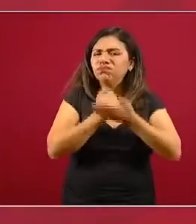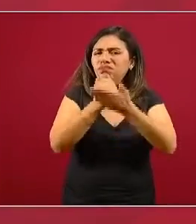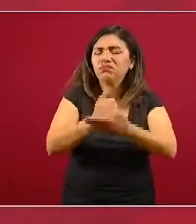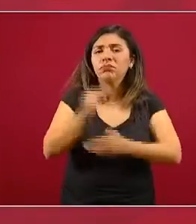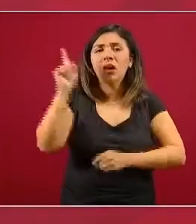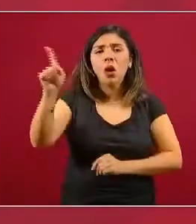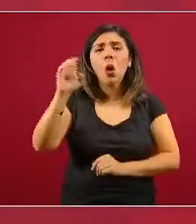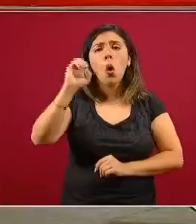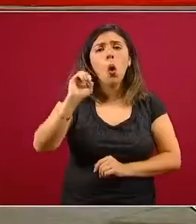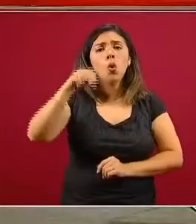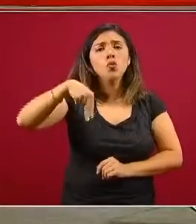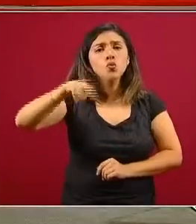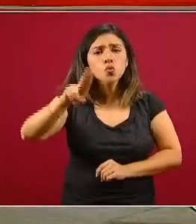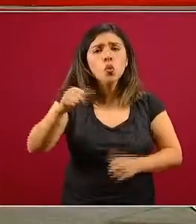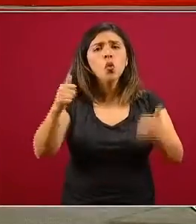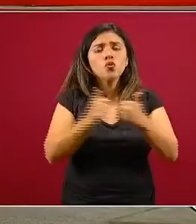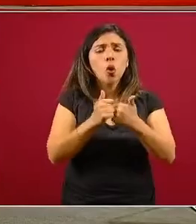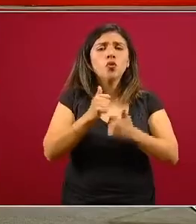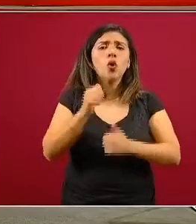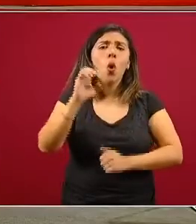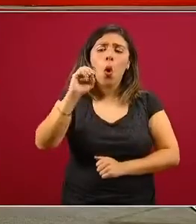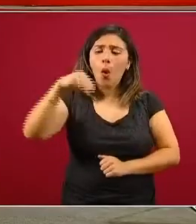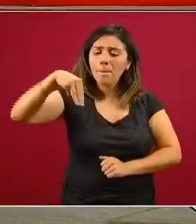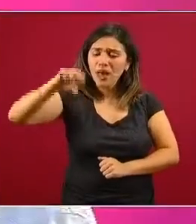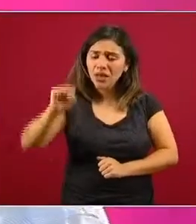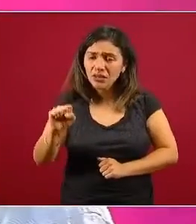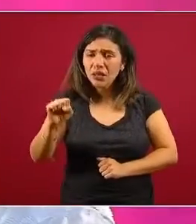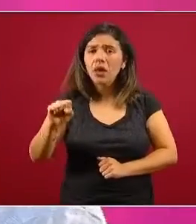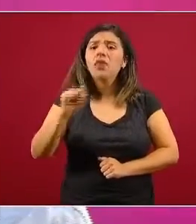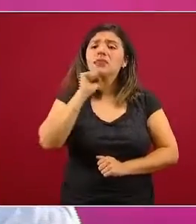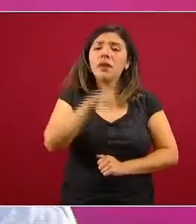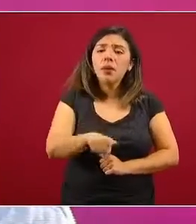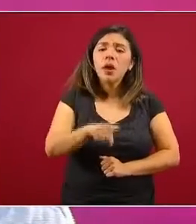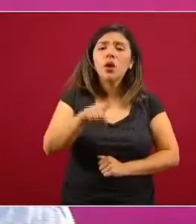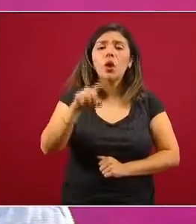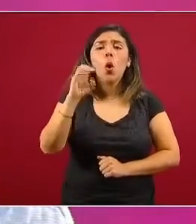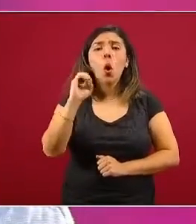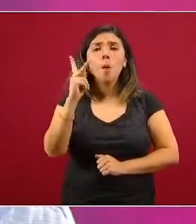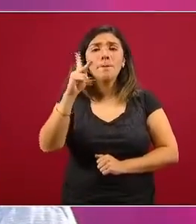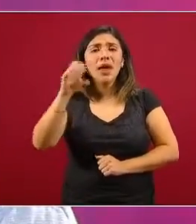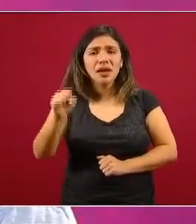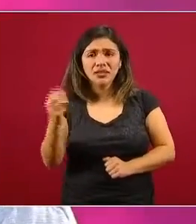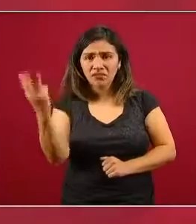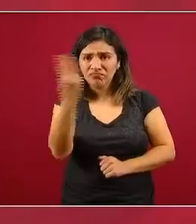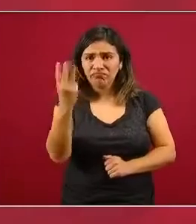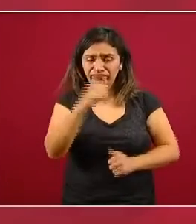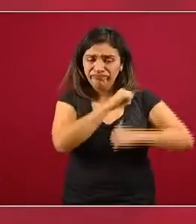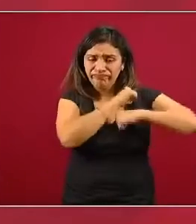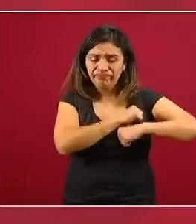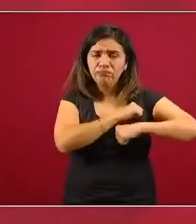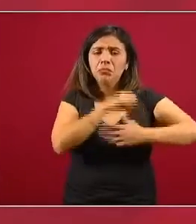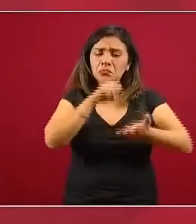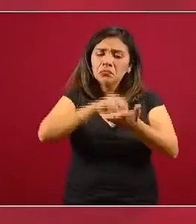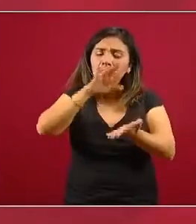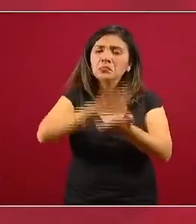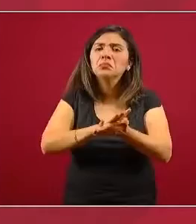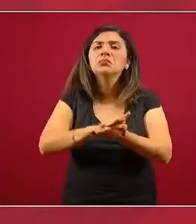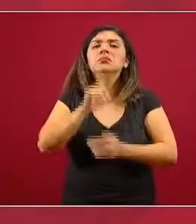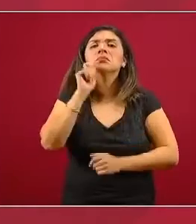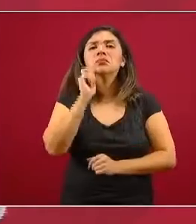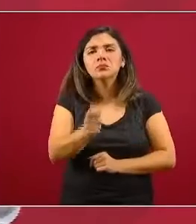Organización de las Naciones Unidas, a través de la Organización Mundial de la Salud y la Organización Panamericana de la Salud,